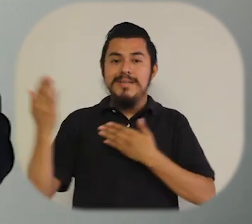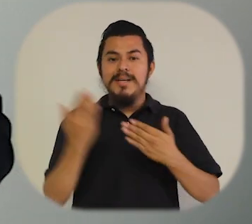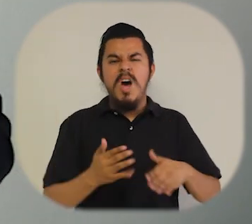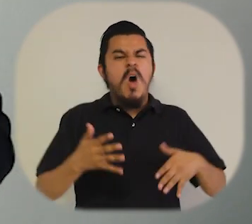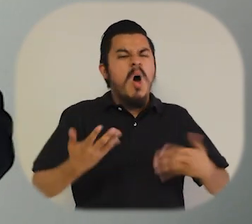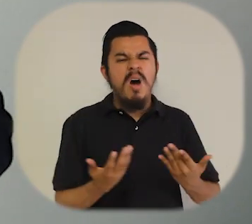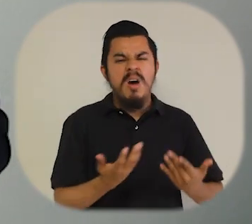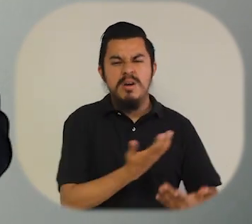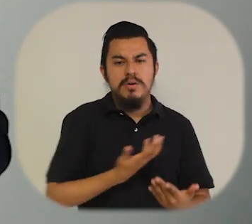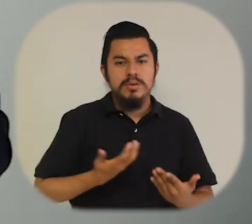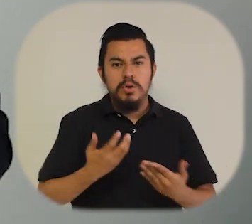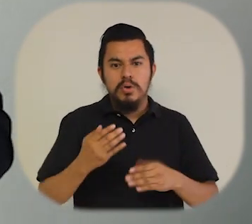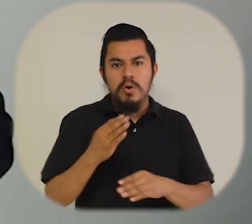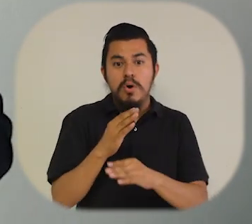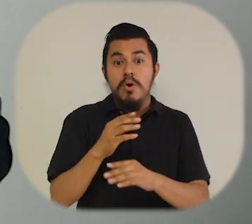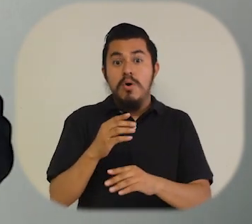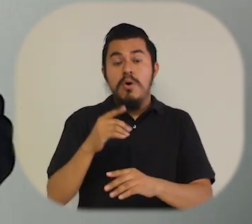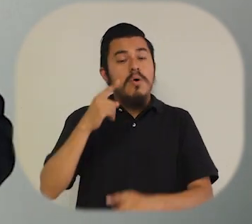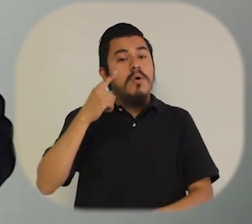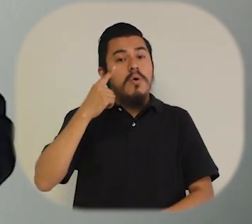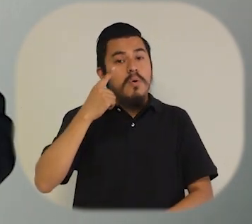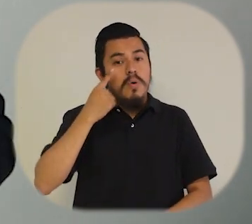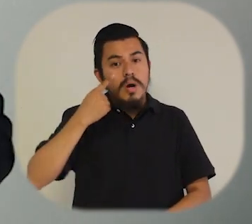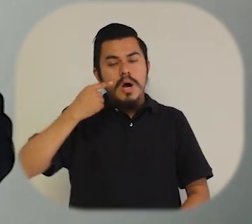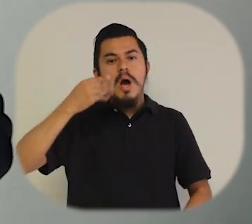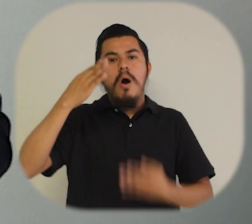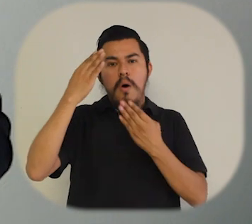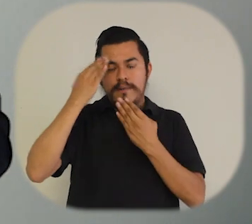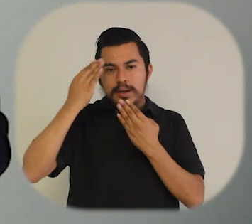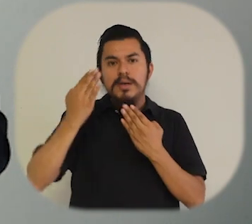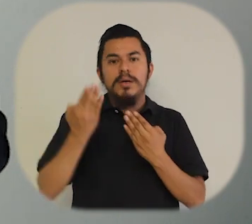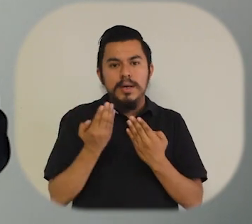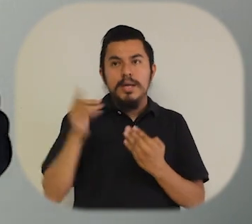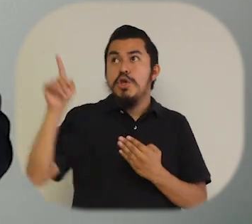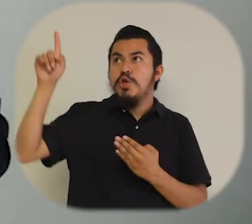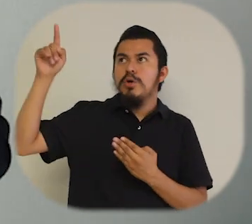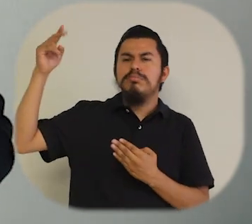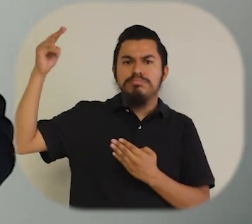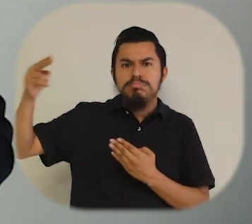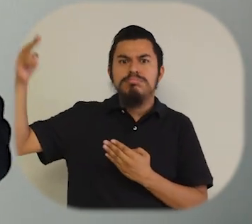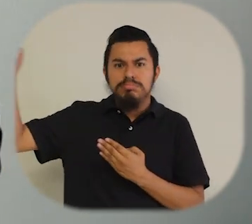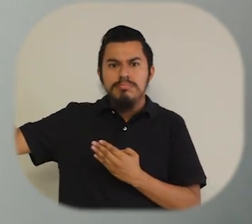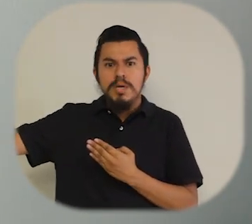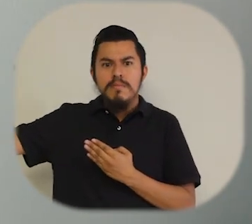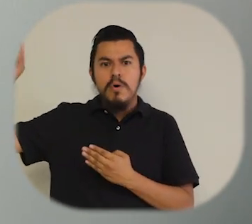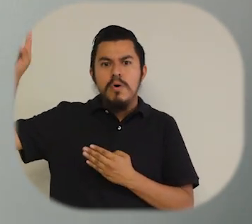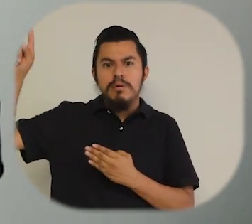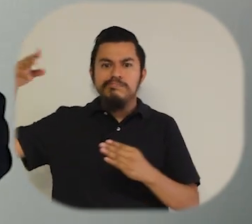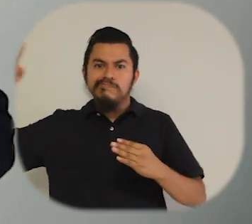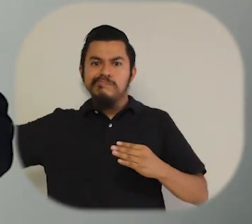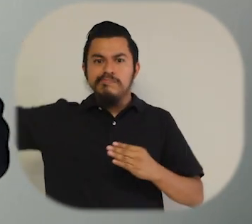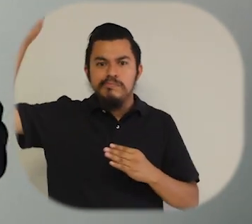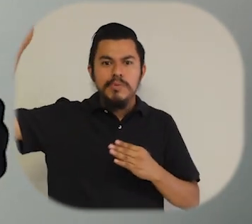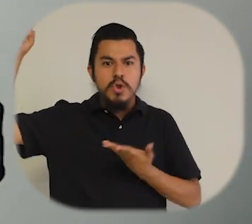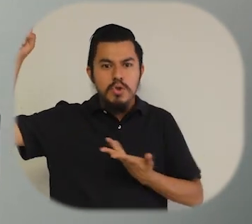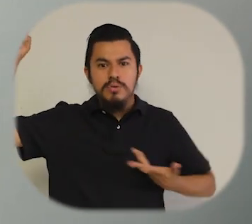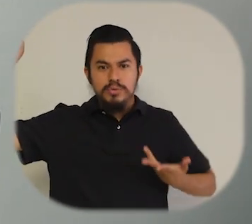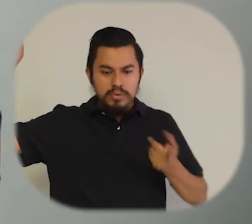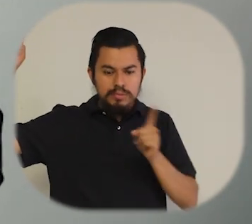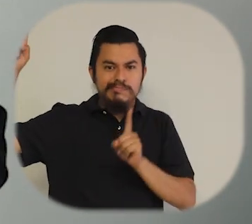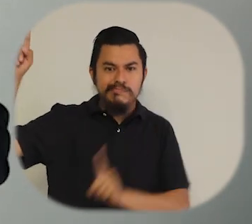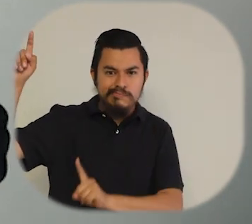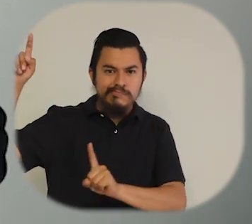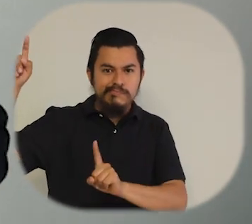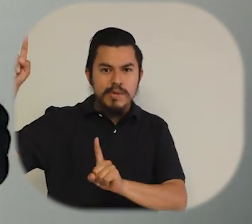dada para guardarla. Y cuando se guarda esta palabra, Dios permanece como creador y el hombre permanece como criatura. Y no solamente